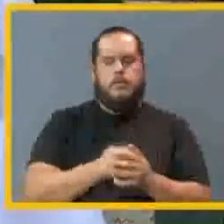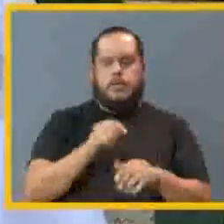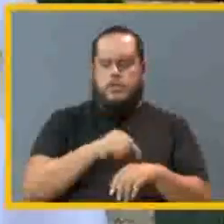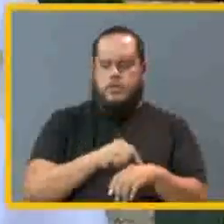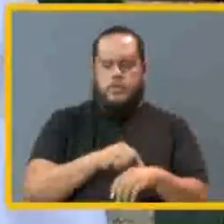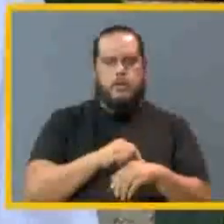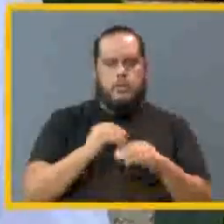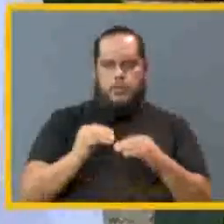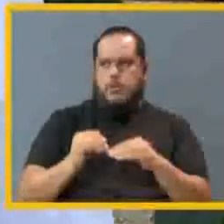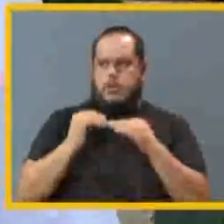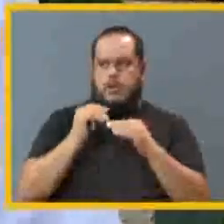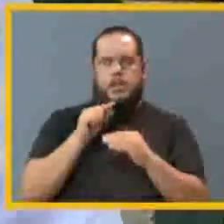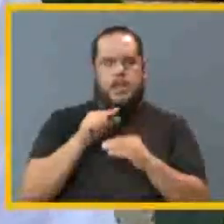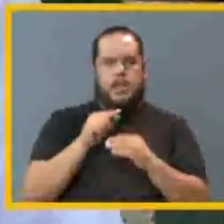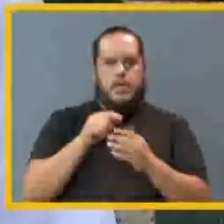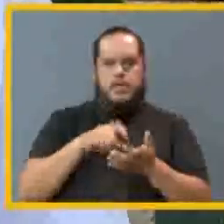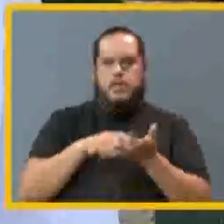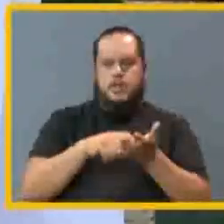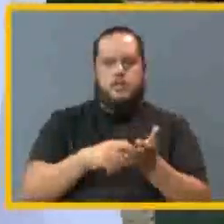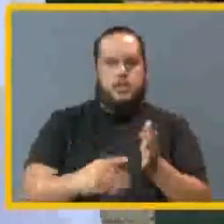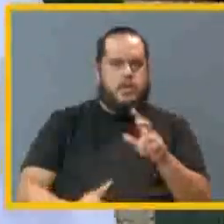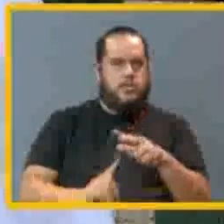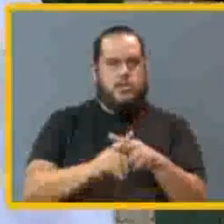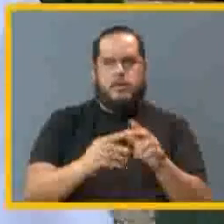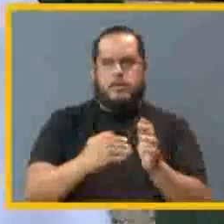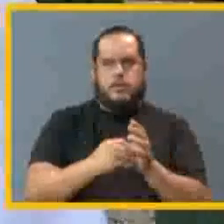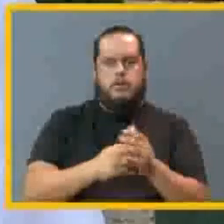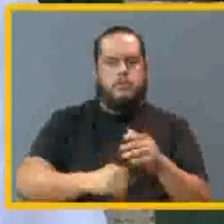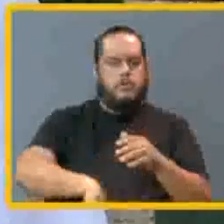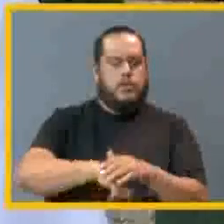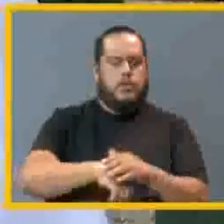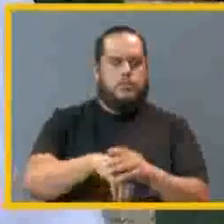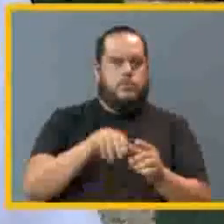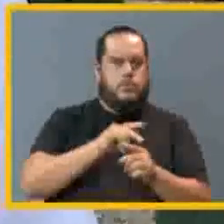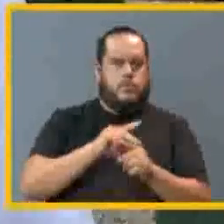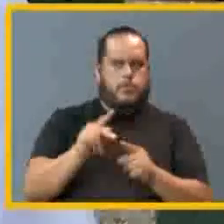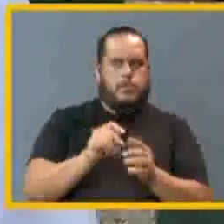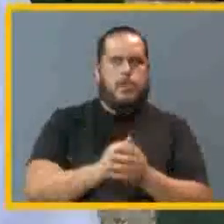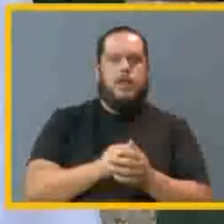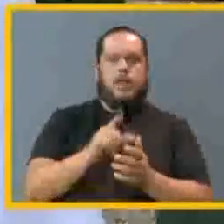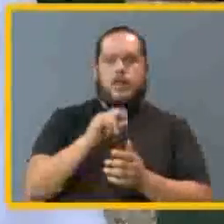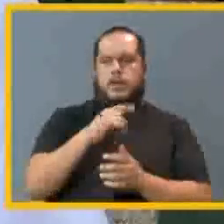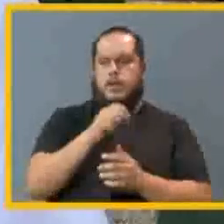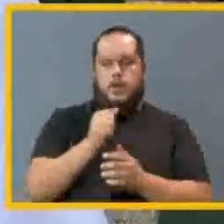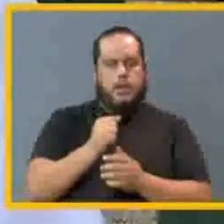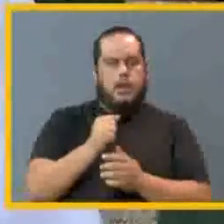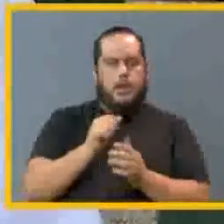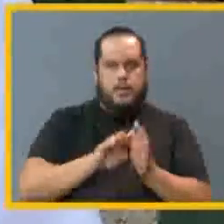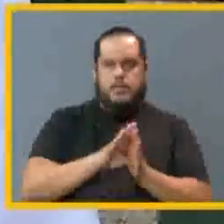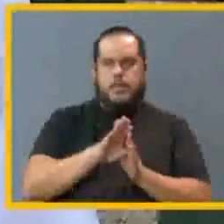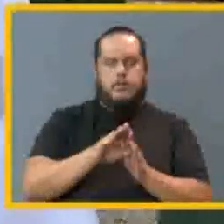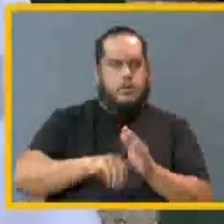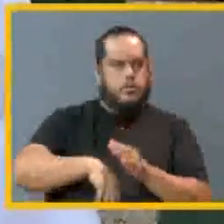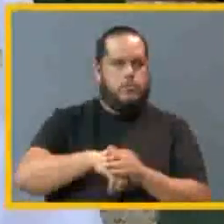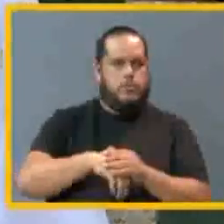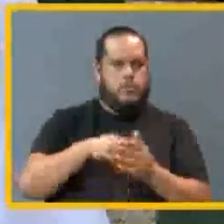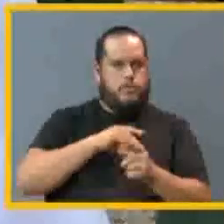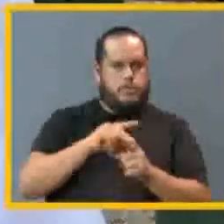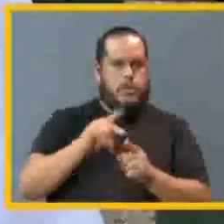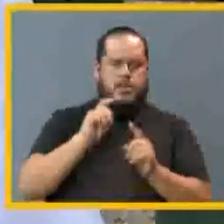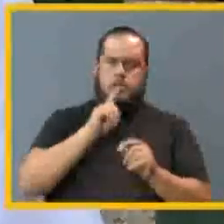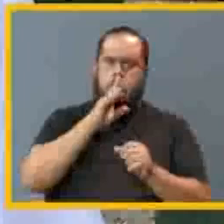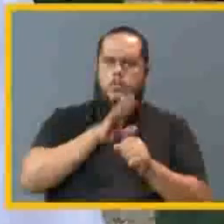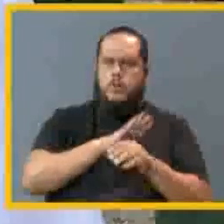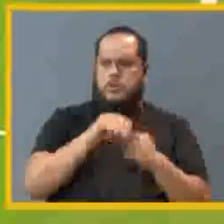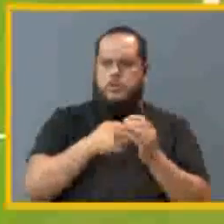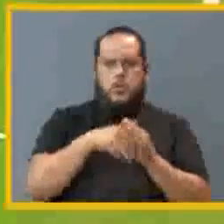que ascienda, esas deudas le vuelven a aparecer. Cuando sea fútbol profesional, que la Liga de Ascenso es fútbol profesional, y ahí sí tiene que cumplir con todos los